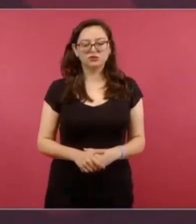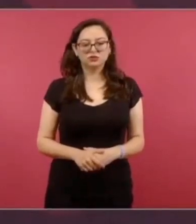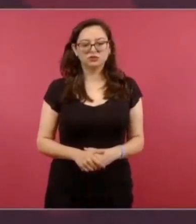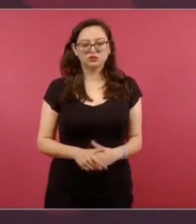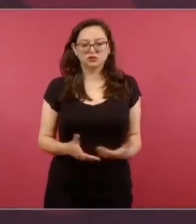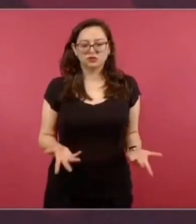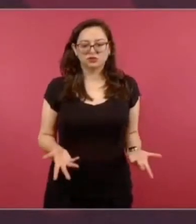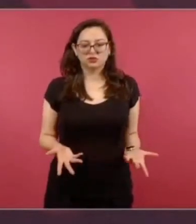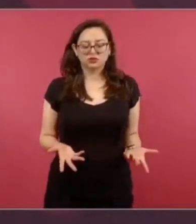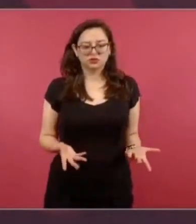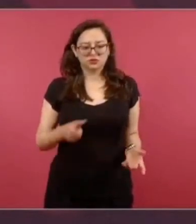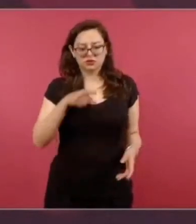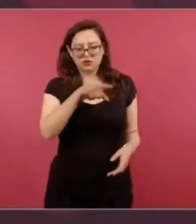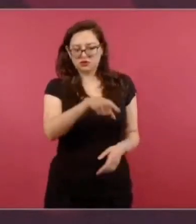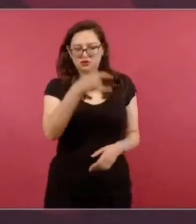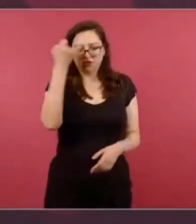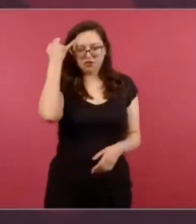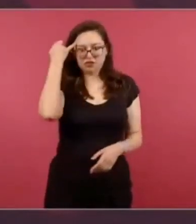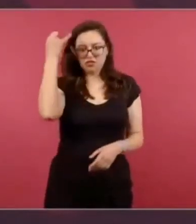dañar